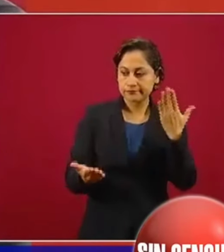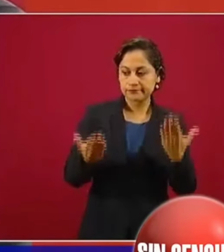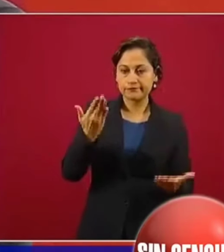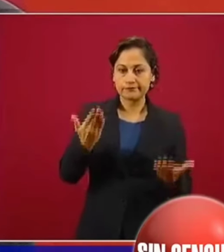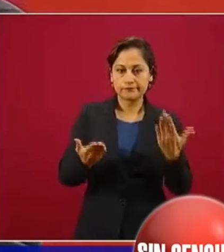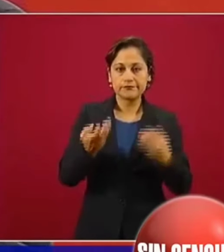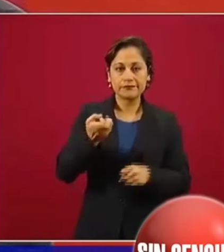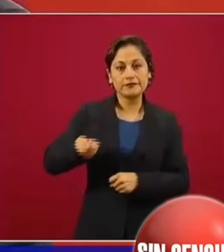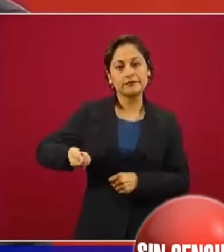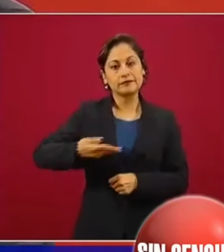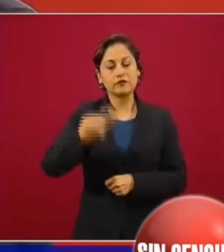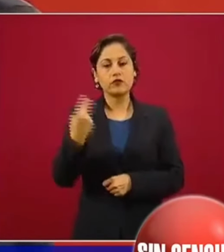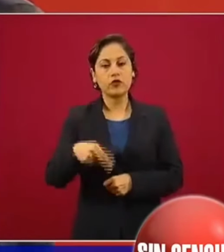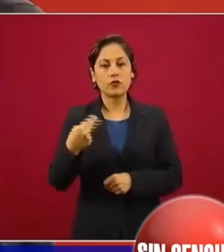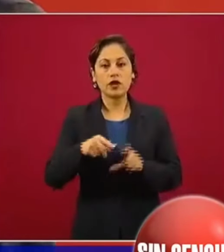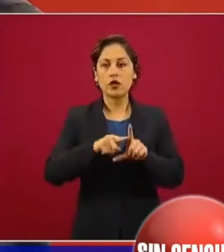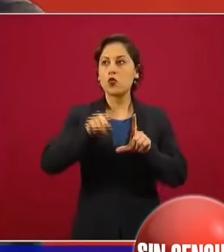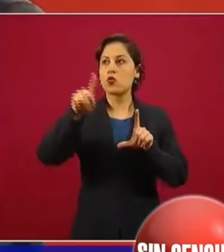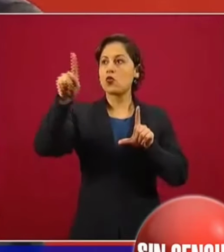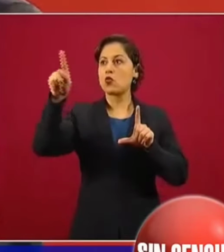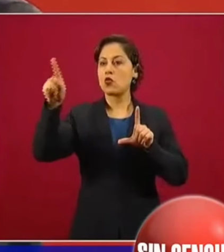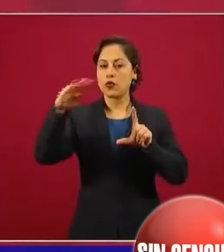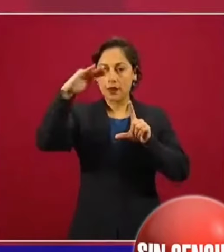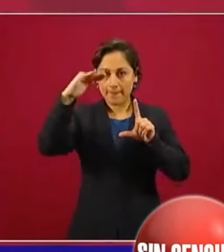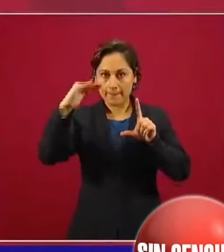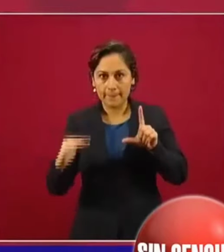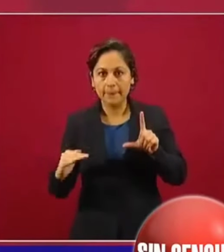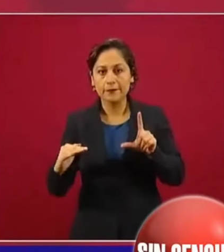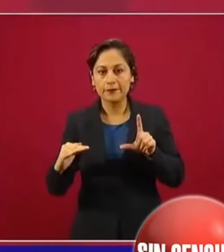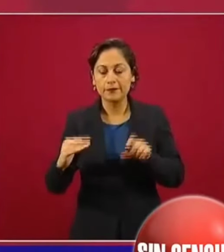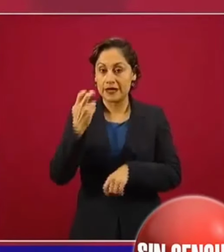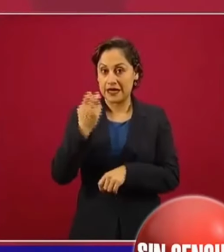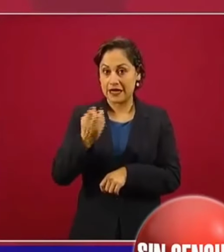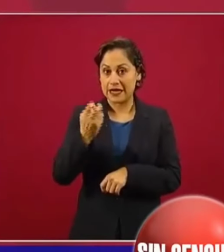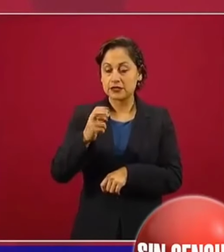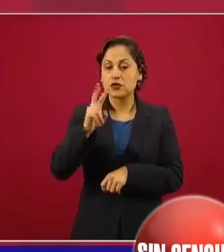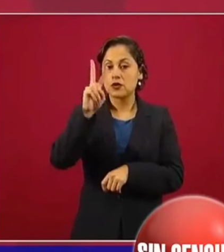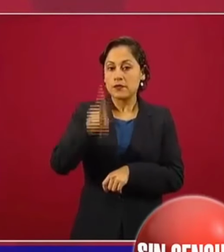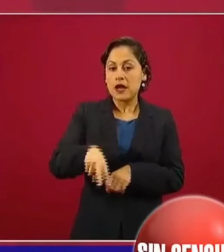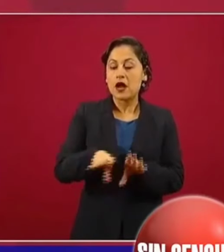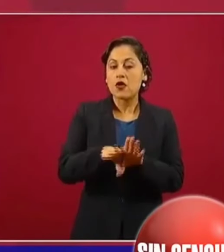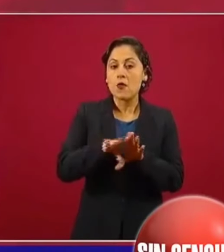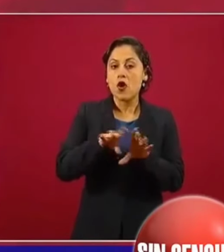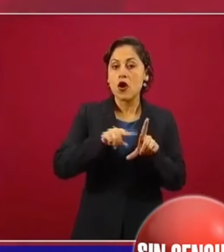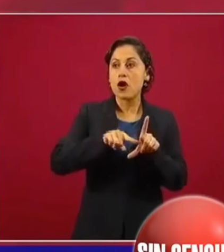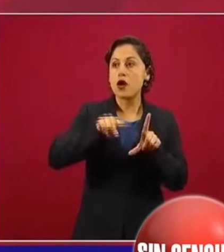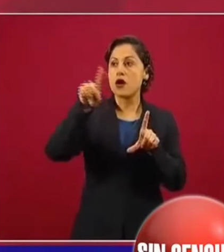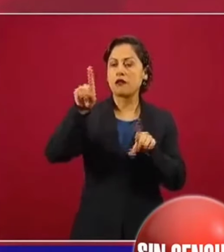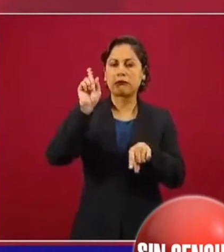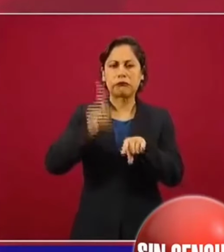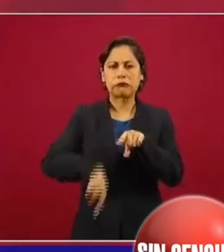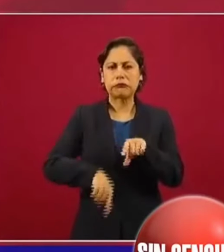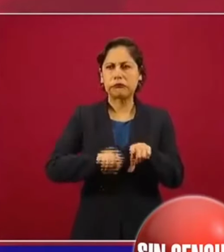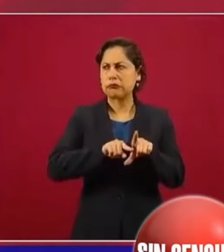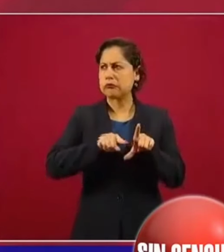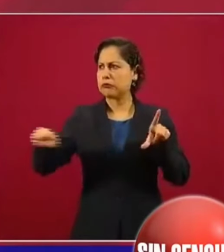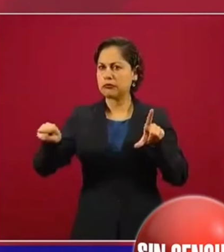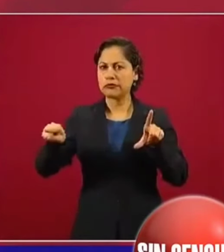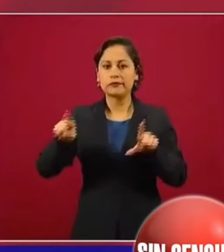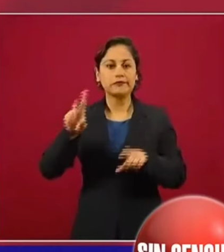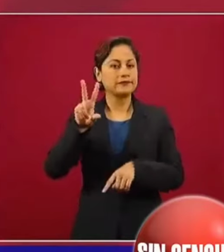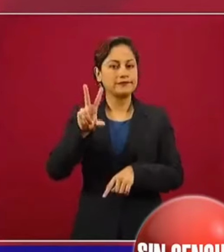curva. Finalmente, eso no quiere decir que la curva deje de existir, ni quiere decir,